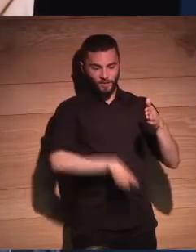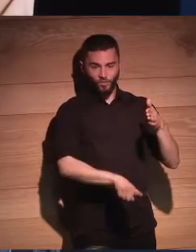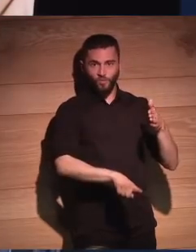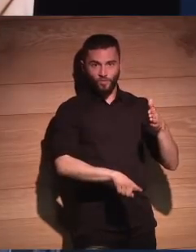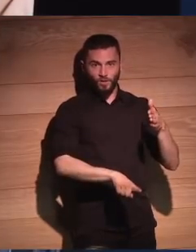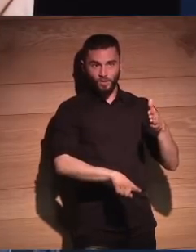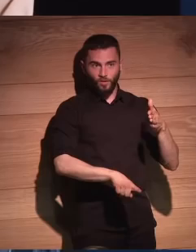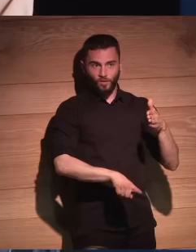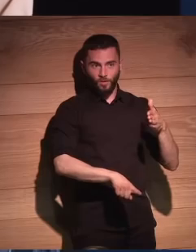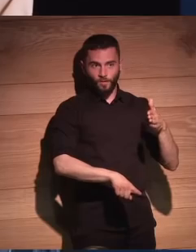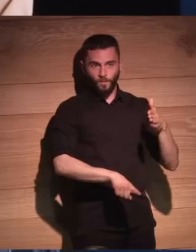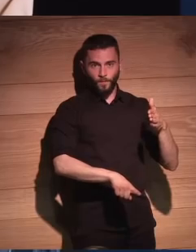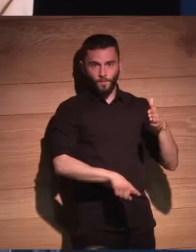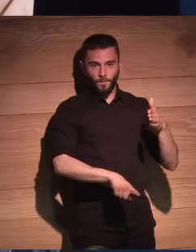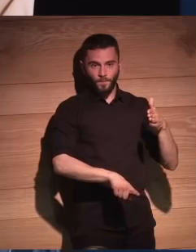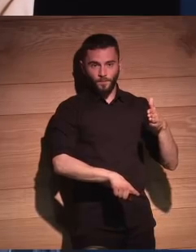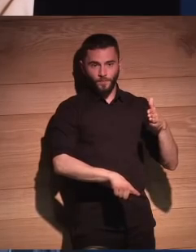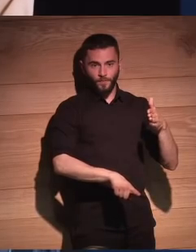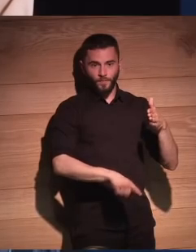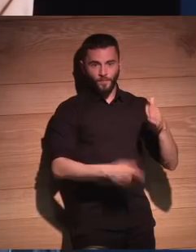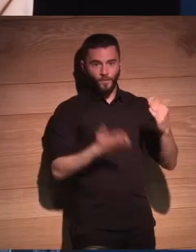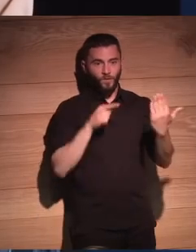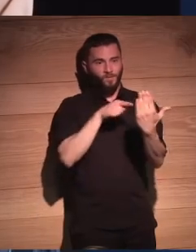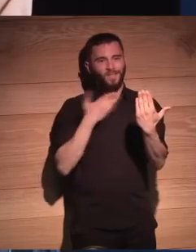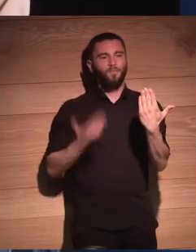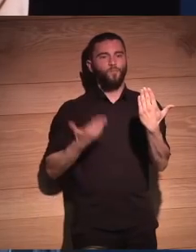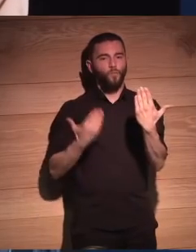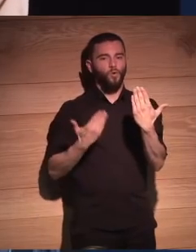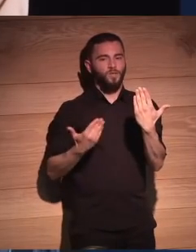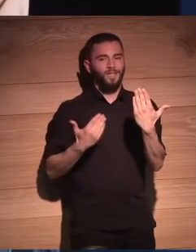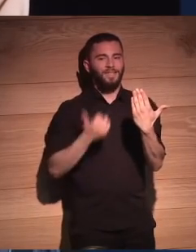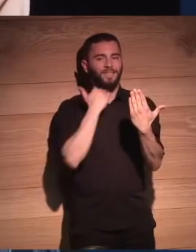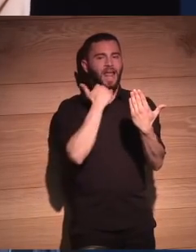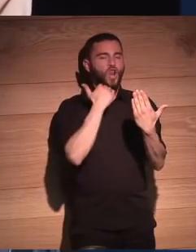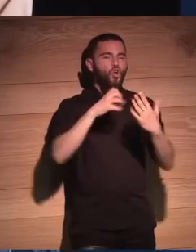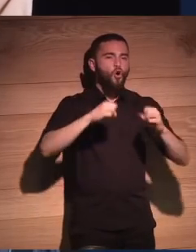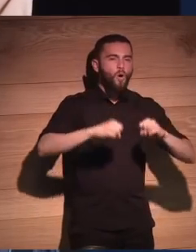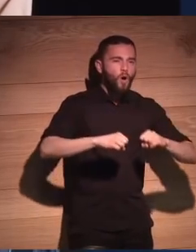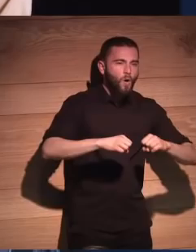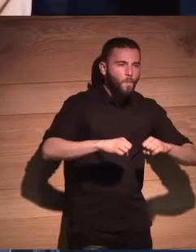subterráneo, tenía una presencia tan importante. Entonces, hay algo casi mágico, es algo